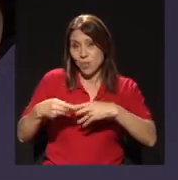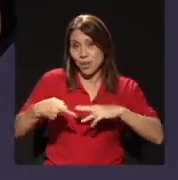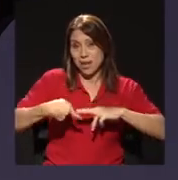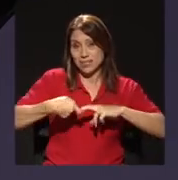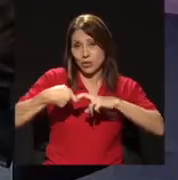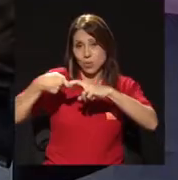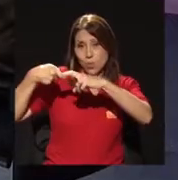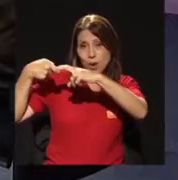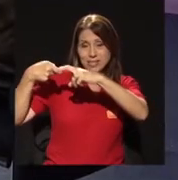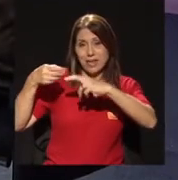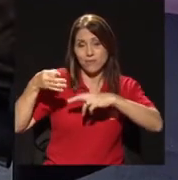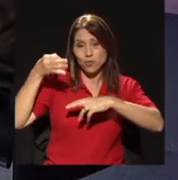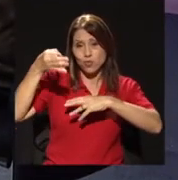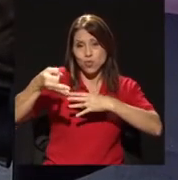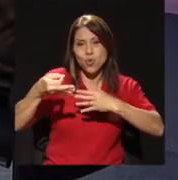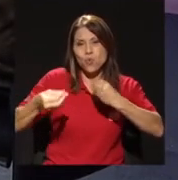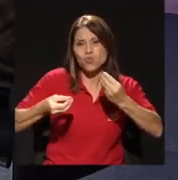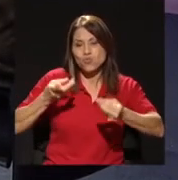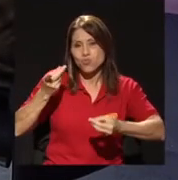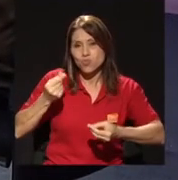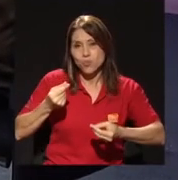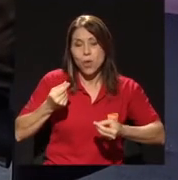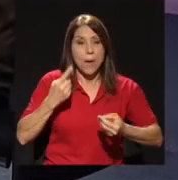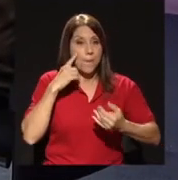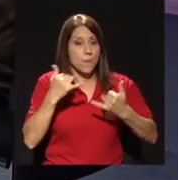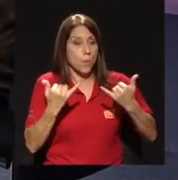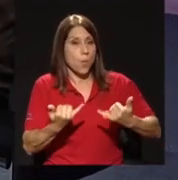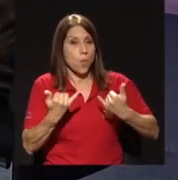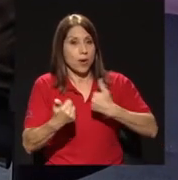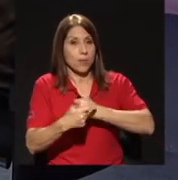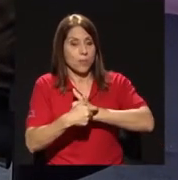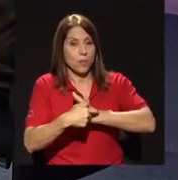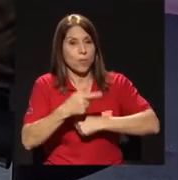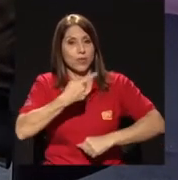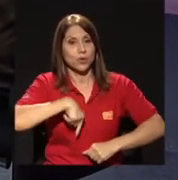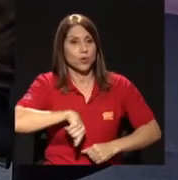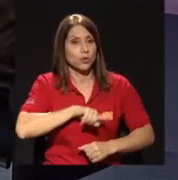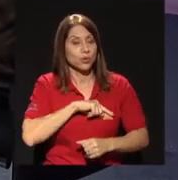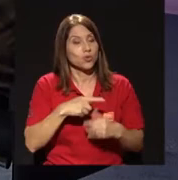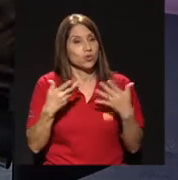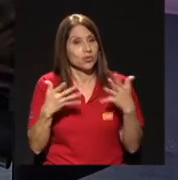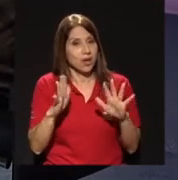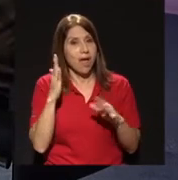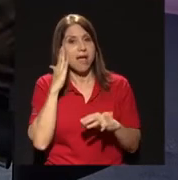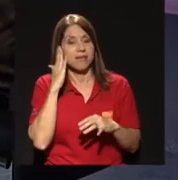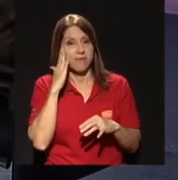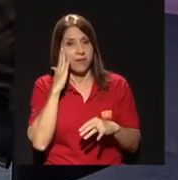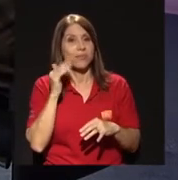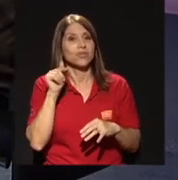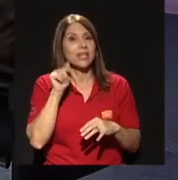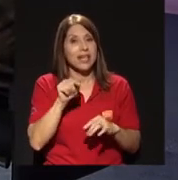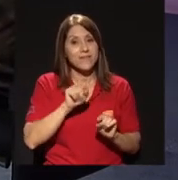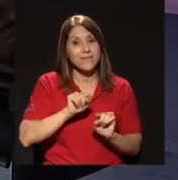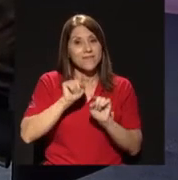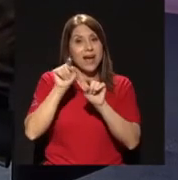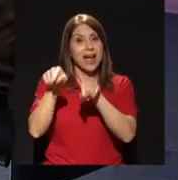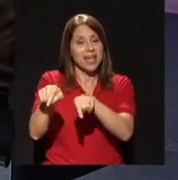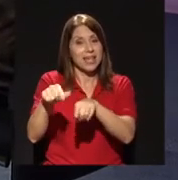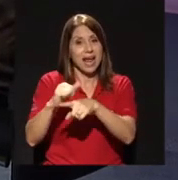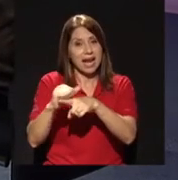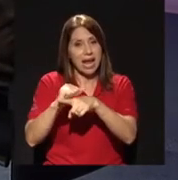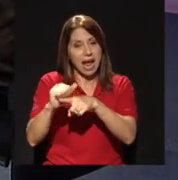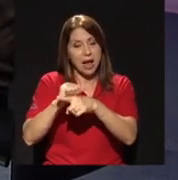esas grandes grúas a futuro? Bueno, por el momento, nosotros ya sabemos que van a ir a capacitarse dos